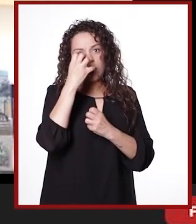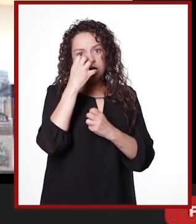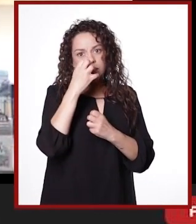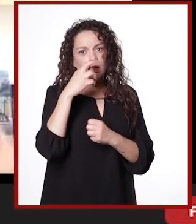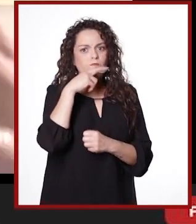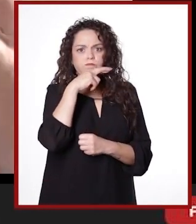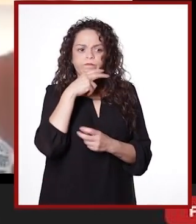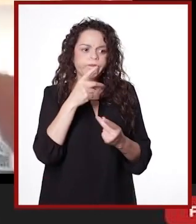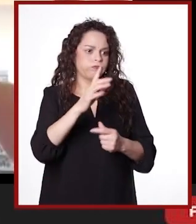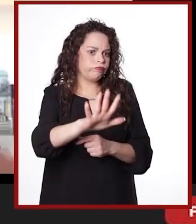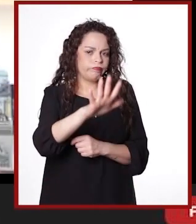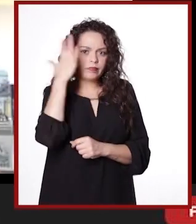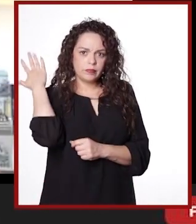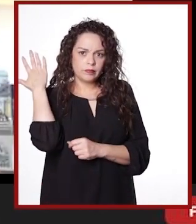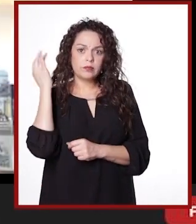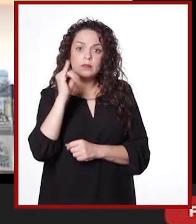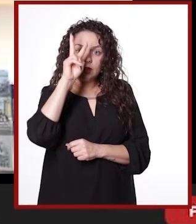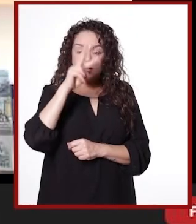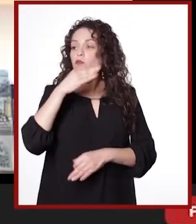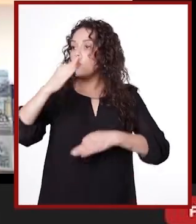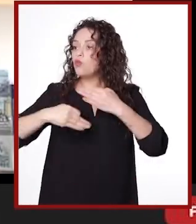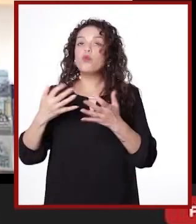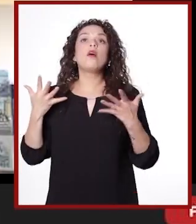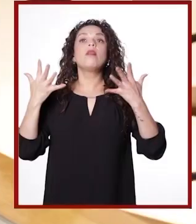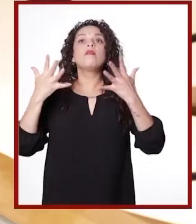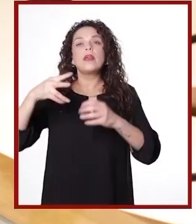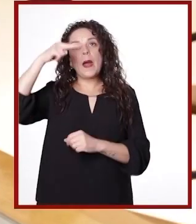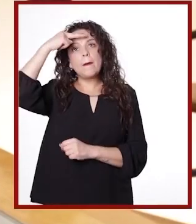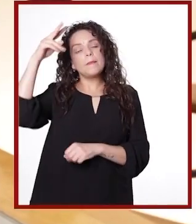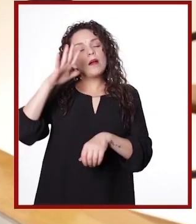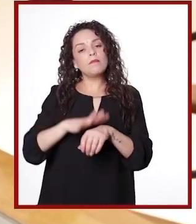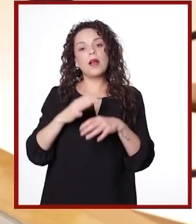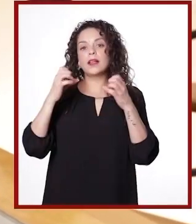claramente todos queremos un México más seguro. Pero hay